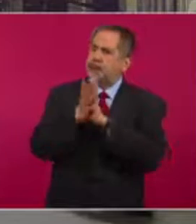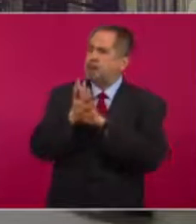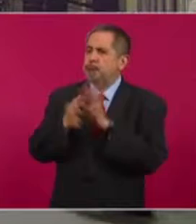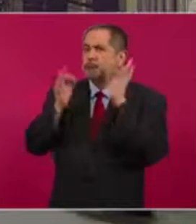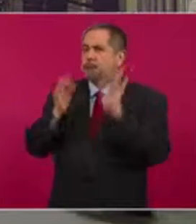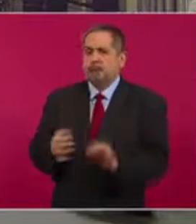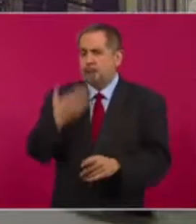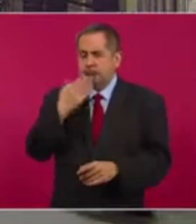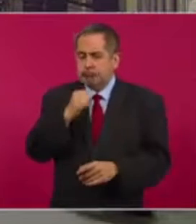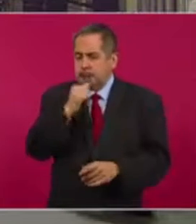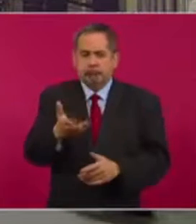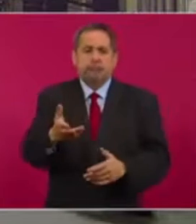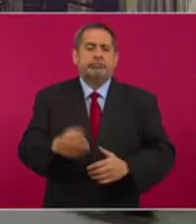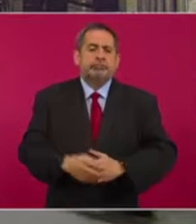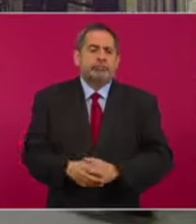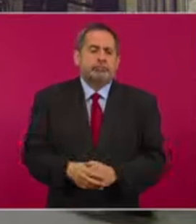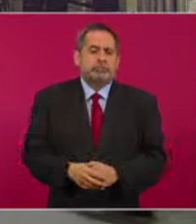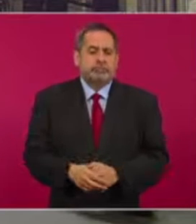país? Bueno,